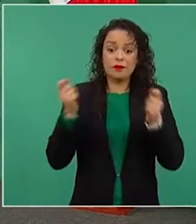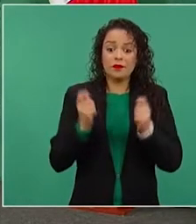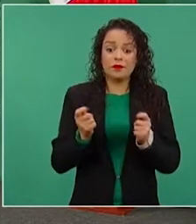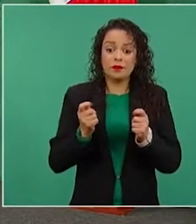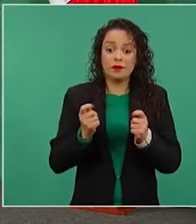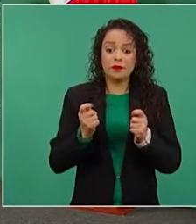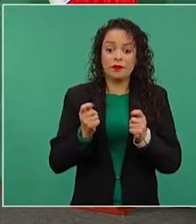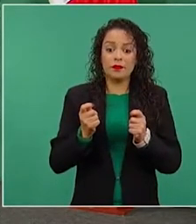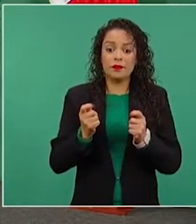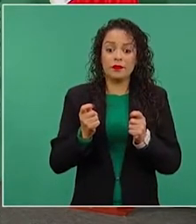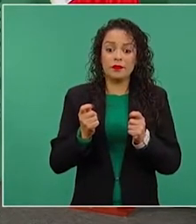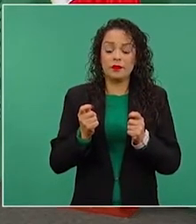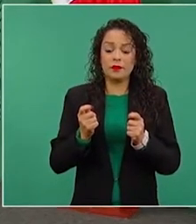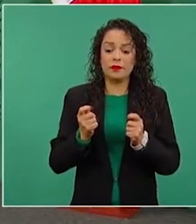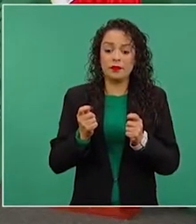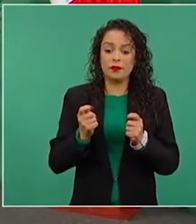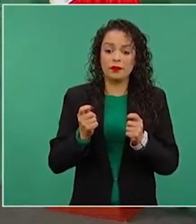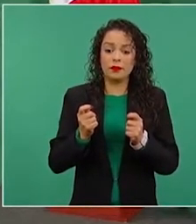están